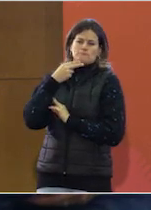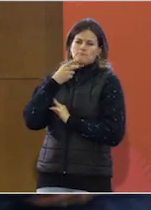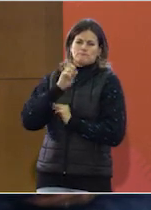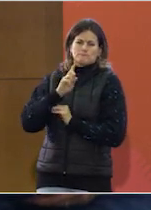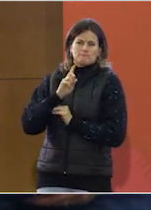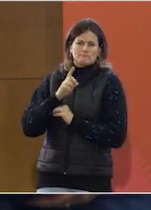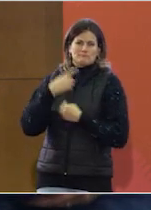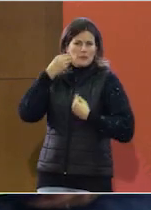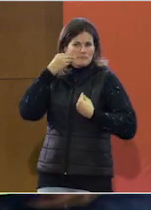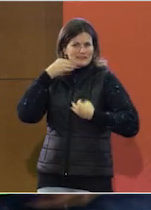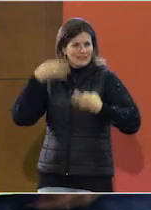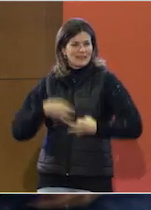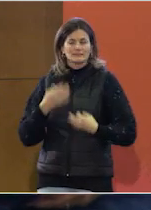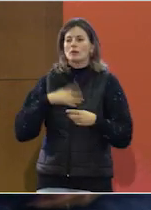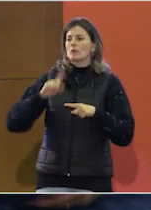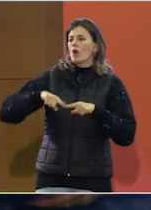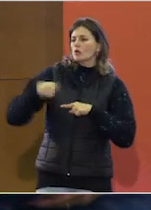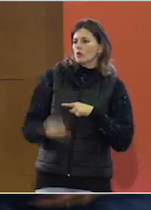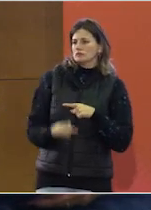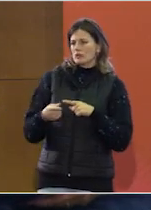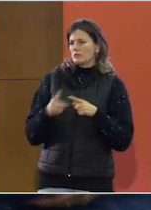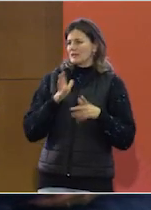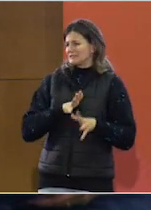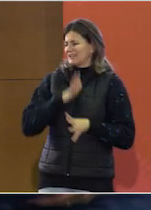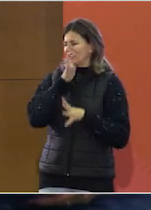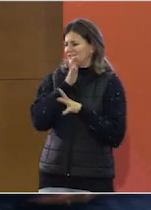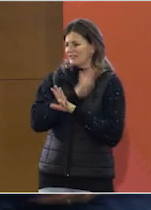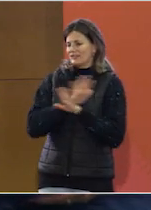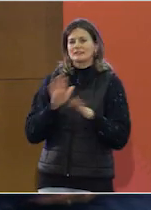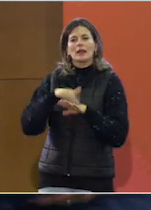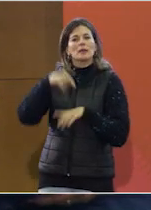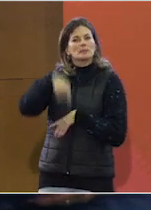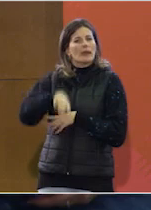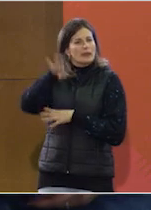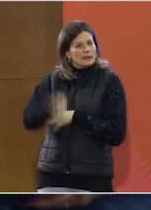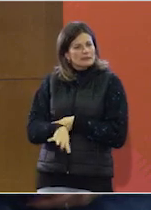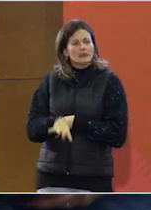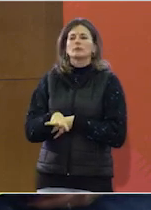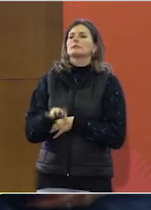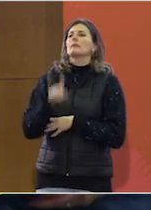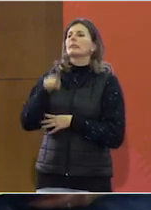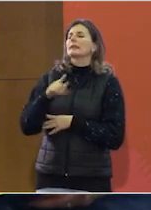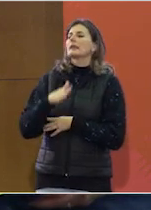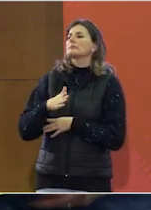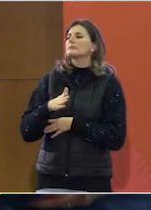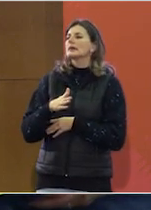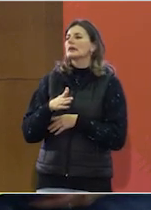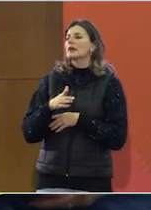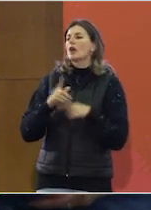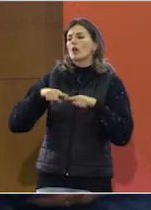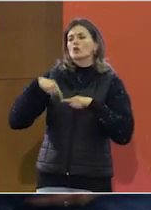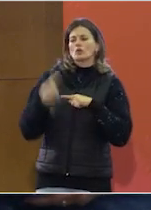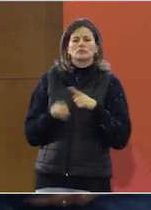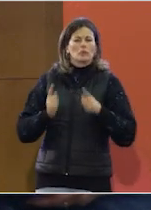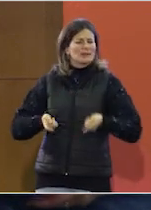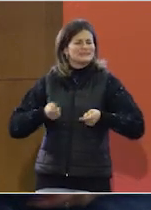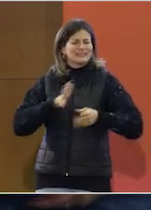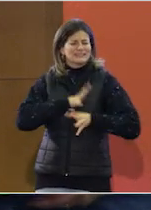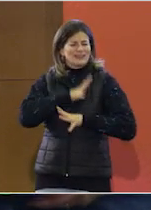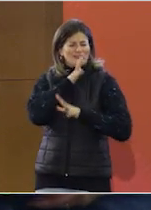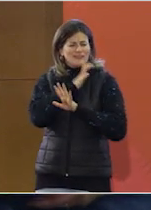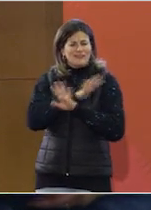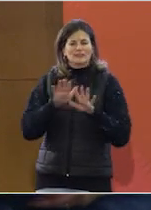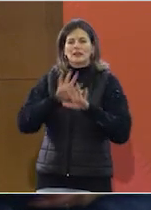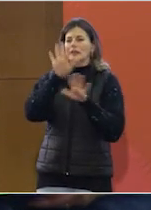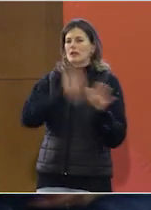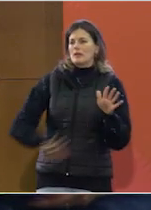prometiendo puede tener consecuencias que sean desastrosas para Cataluña y puede tener consecuencias desastrosas para el